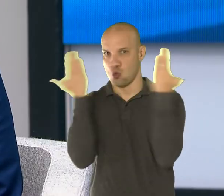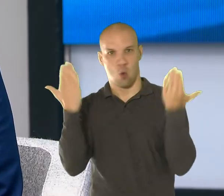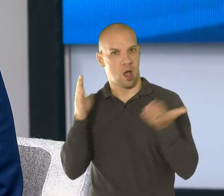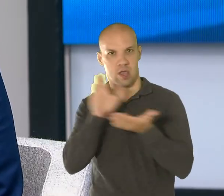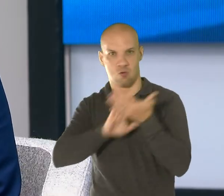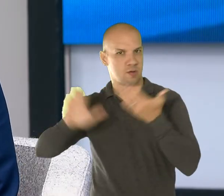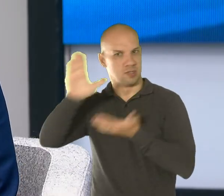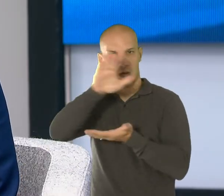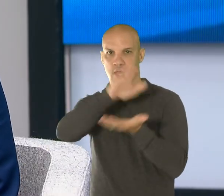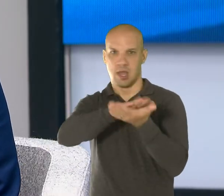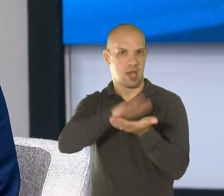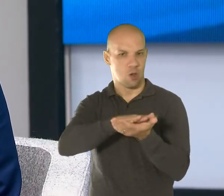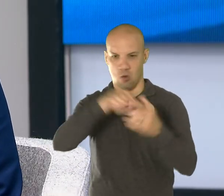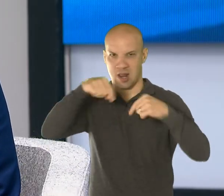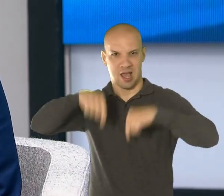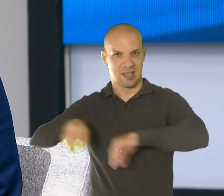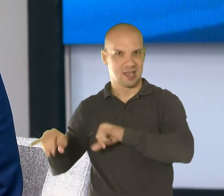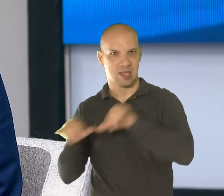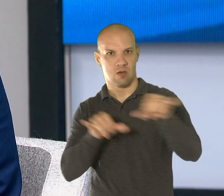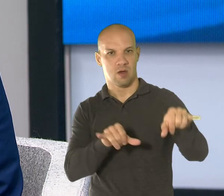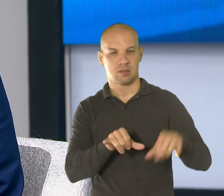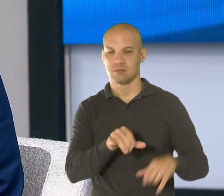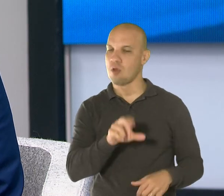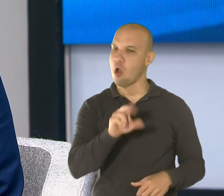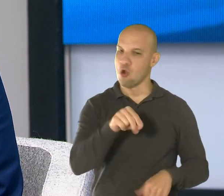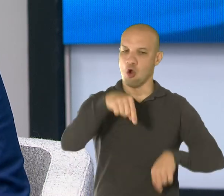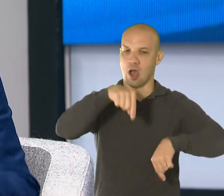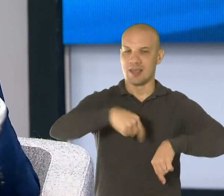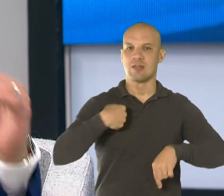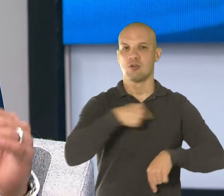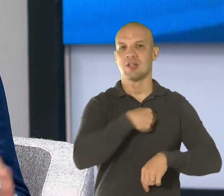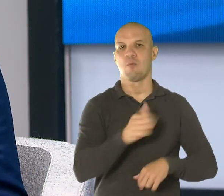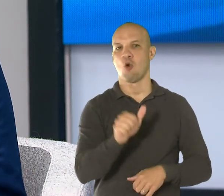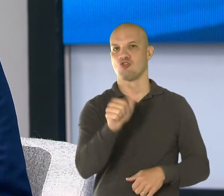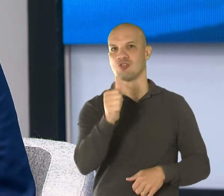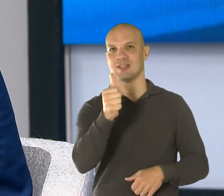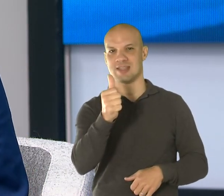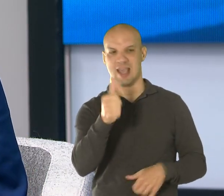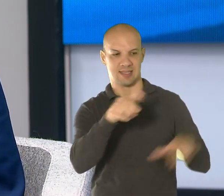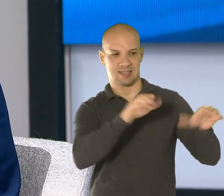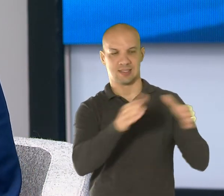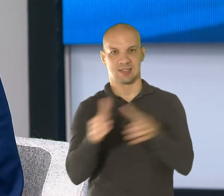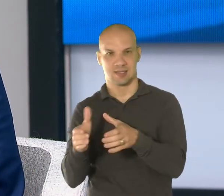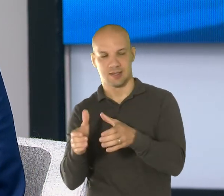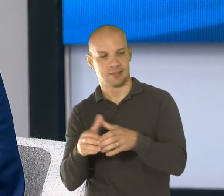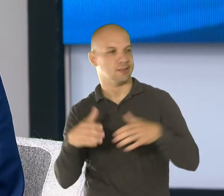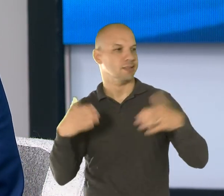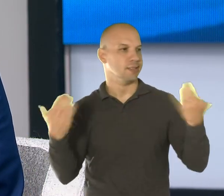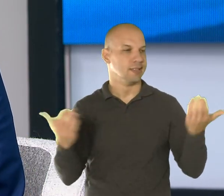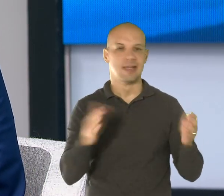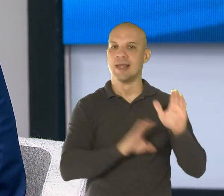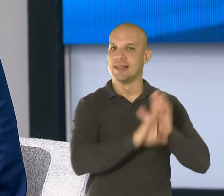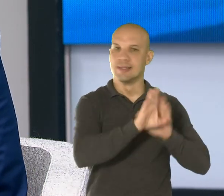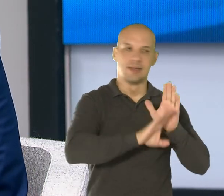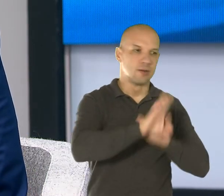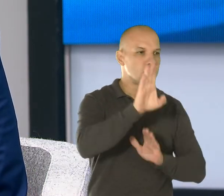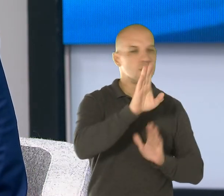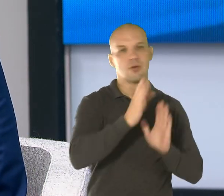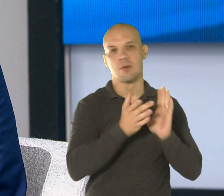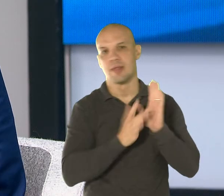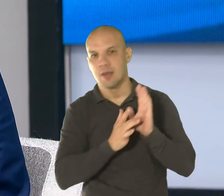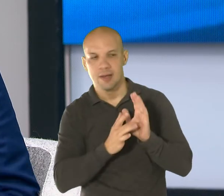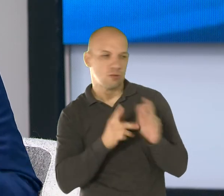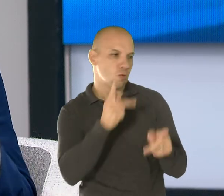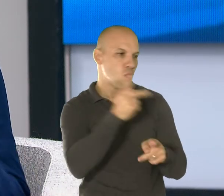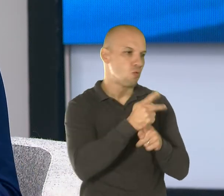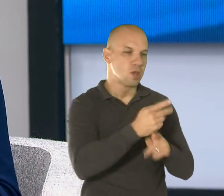No, nuestro modelo es uno que tiene 10 módulos, que va desde la etapa de desarrollo, el manejo de medicamentos, el cuidado en el hogar, el autocuidado,